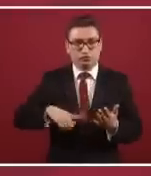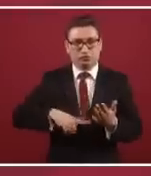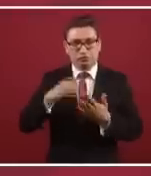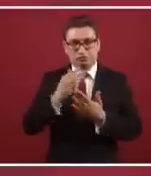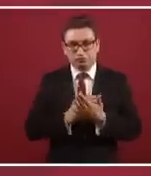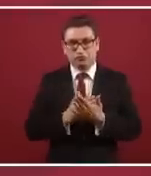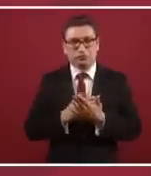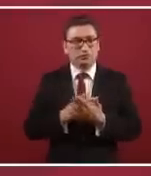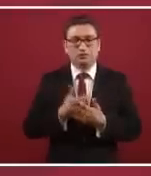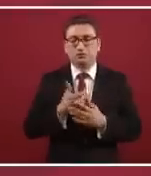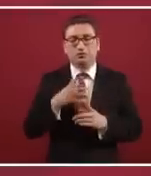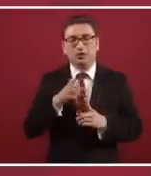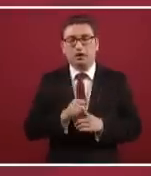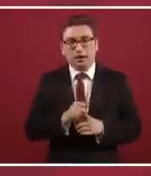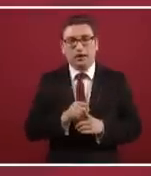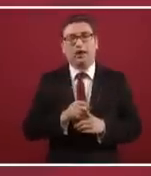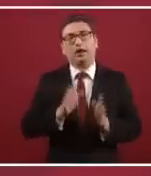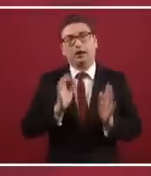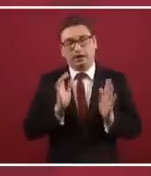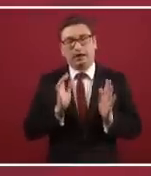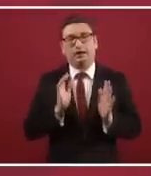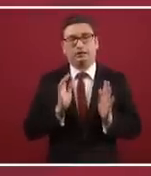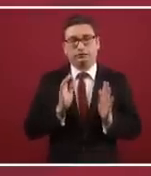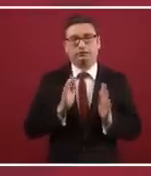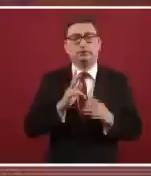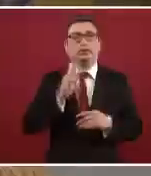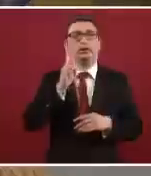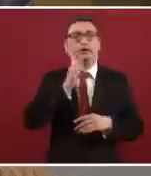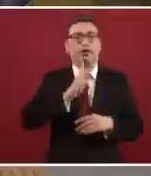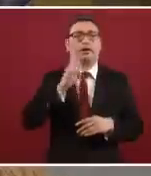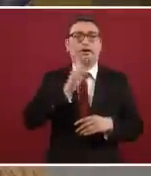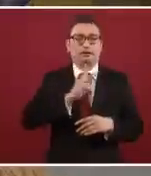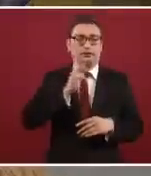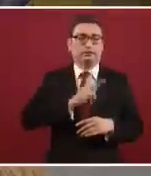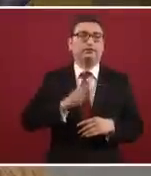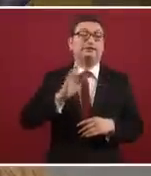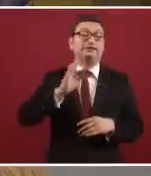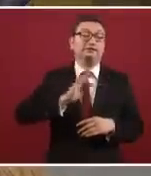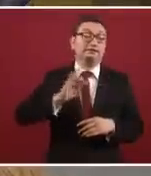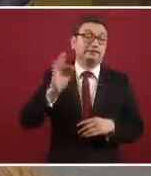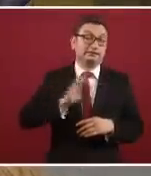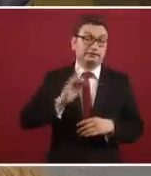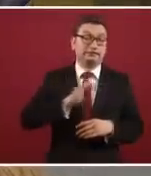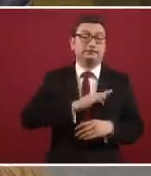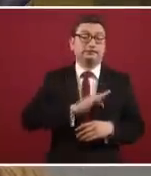alcanzó, entonces ver la posibilidad